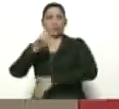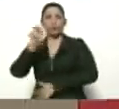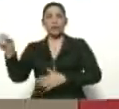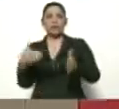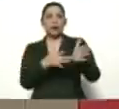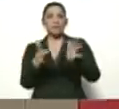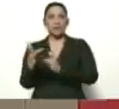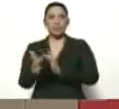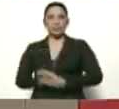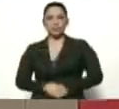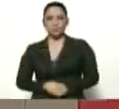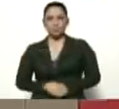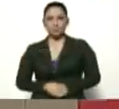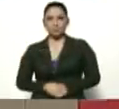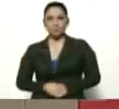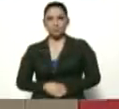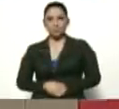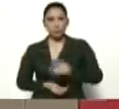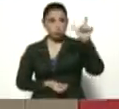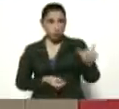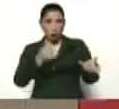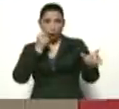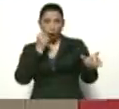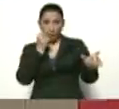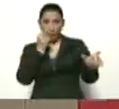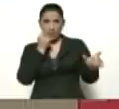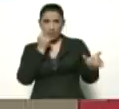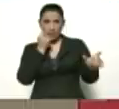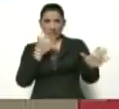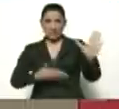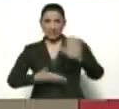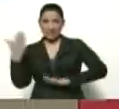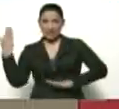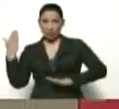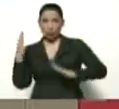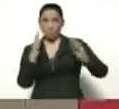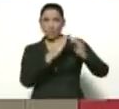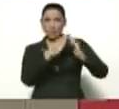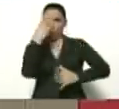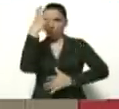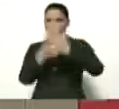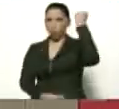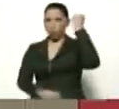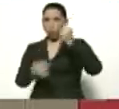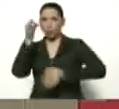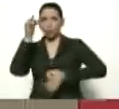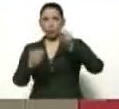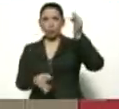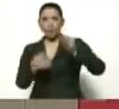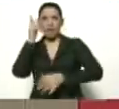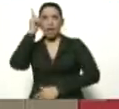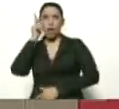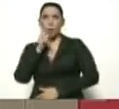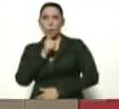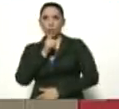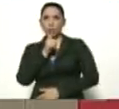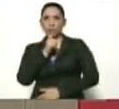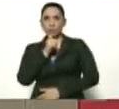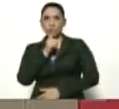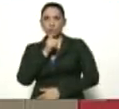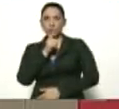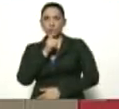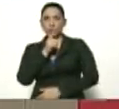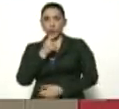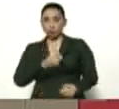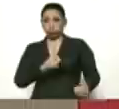que fue quien sacó de su residencia al prófugo de la justicia leopoldo lópez y lo llevó